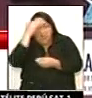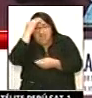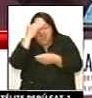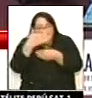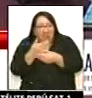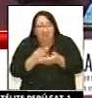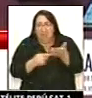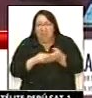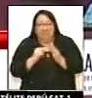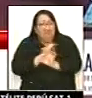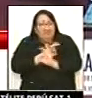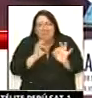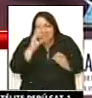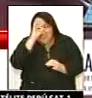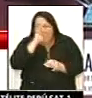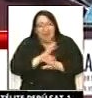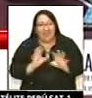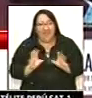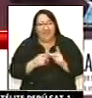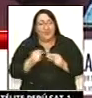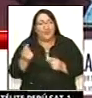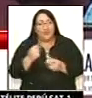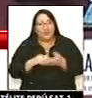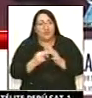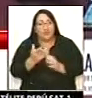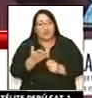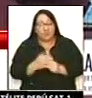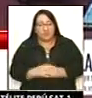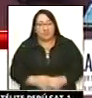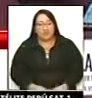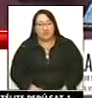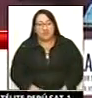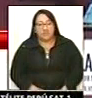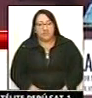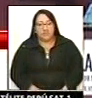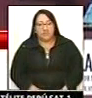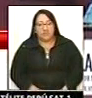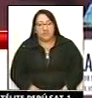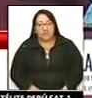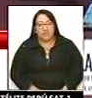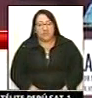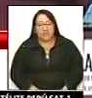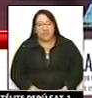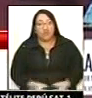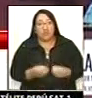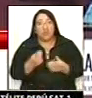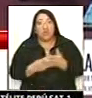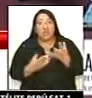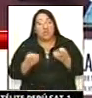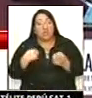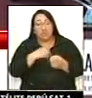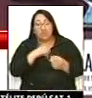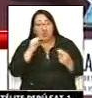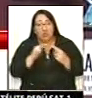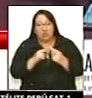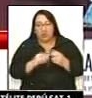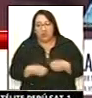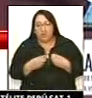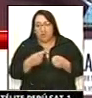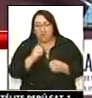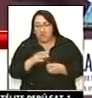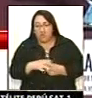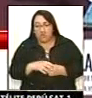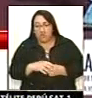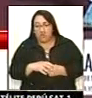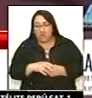que es malversación y están mal, sino que simplemente son requerimientos de emergencia que muchos de los que estamos sentados ni siquiera conocemos. Me doy el lujo de decir que conozco